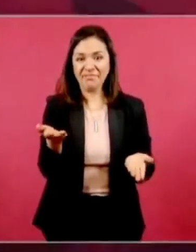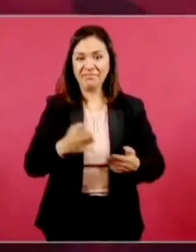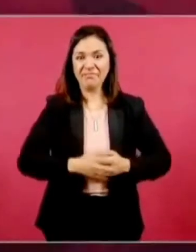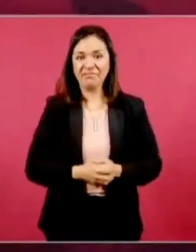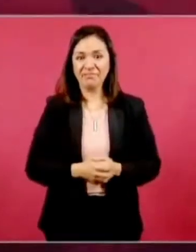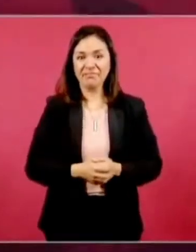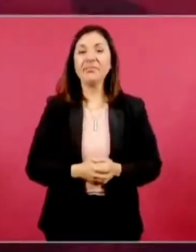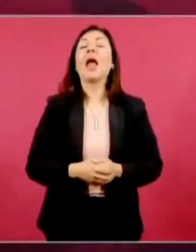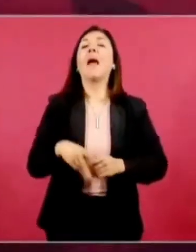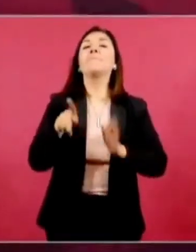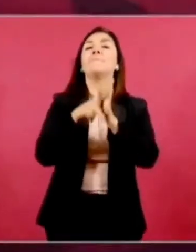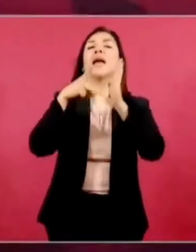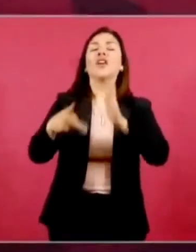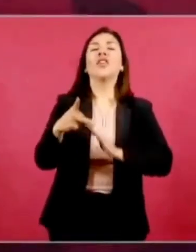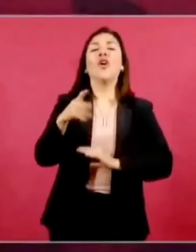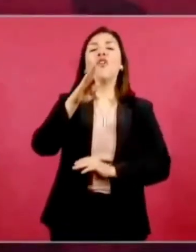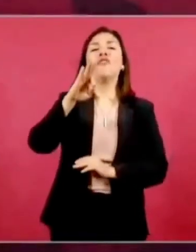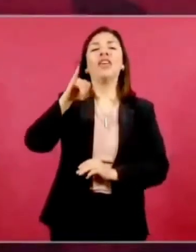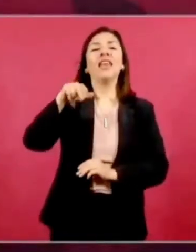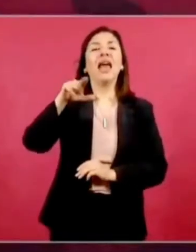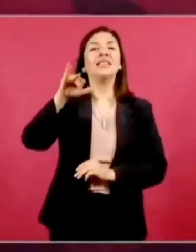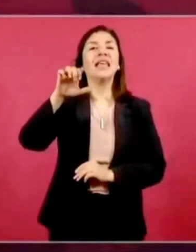El Financiero,